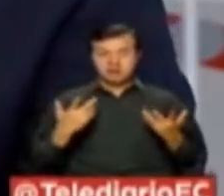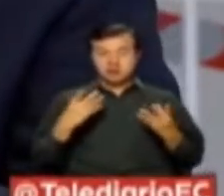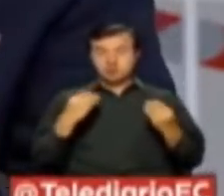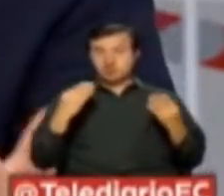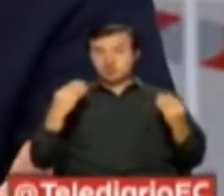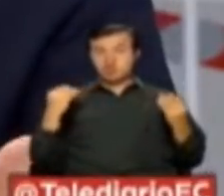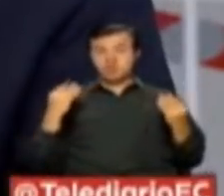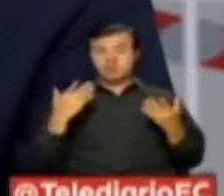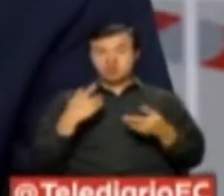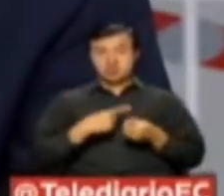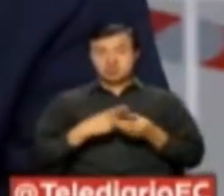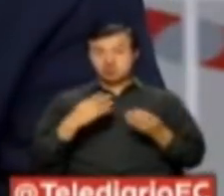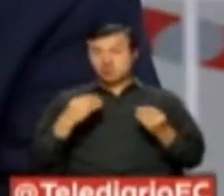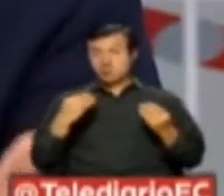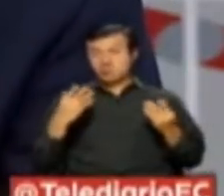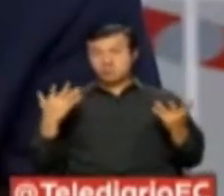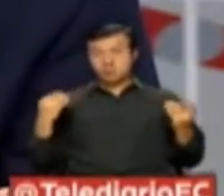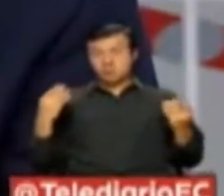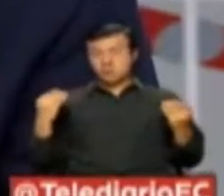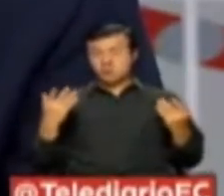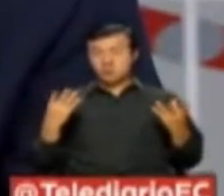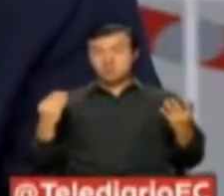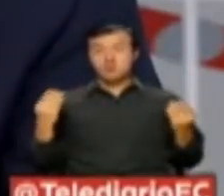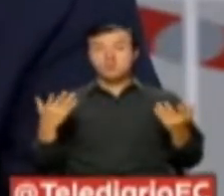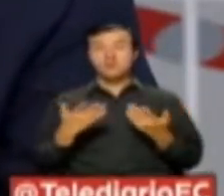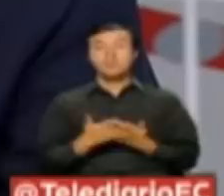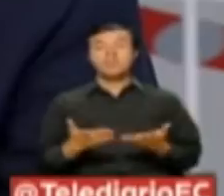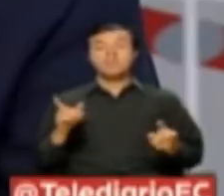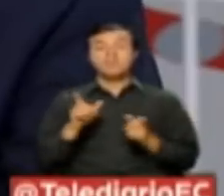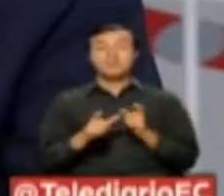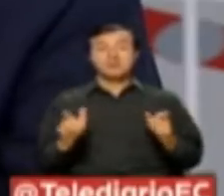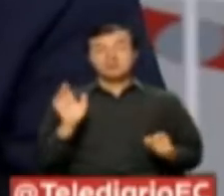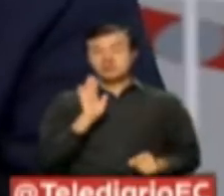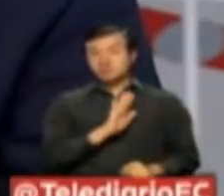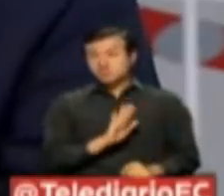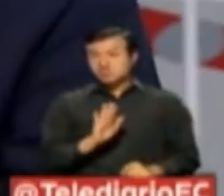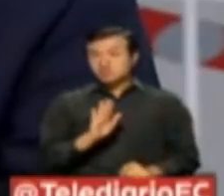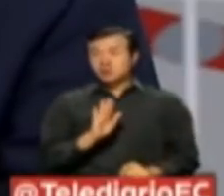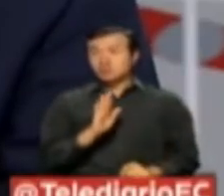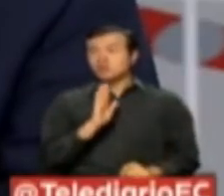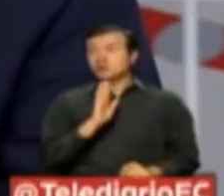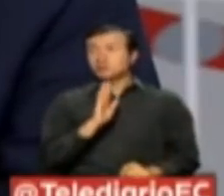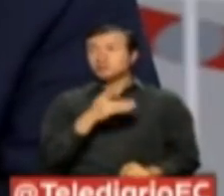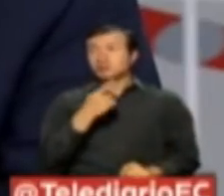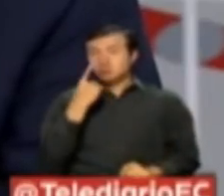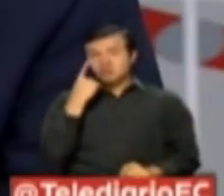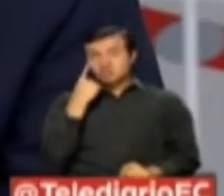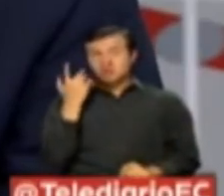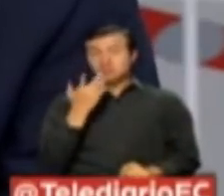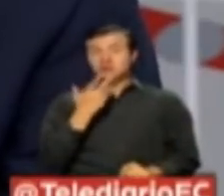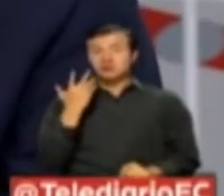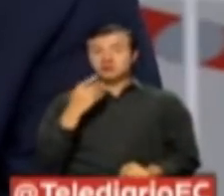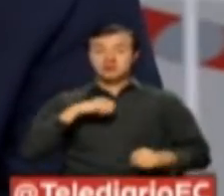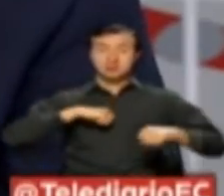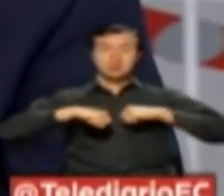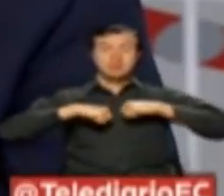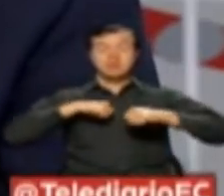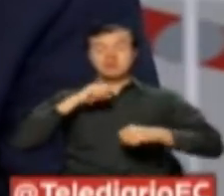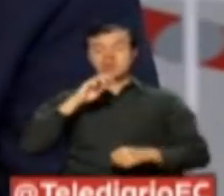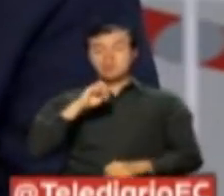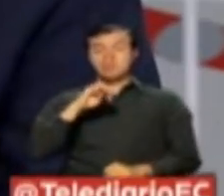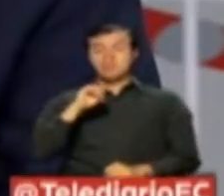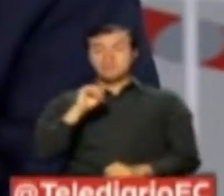altísima un elevado número de ciudadanos que cuestionan la gestión de mauricio